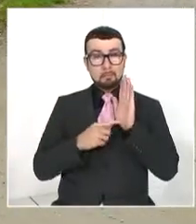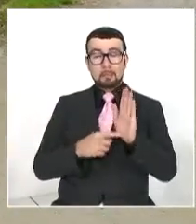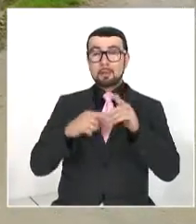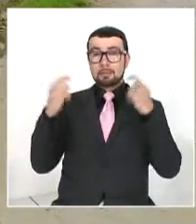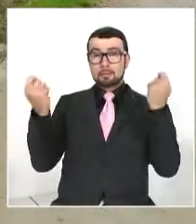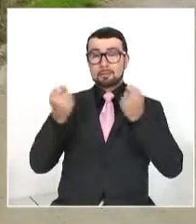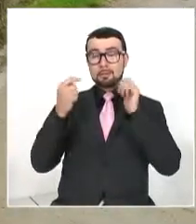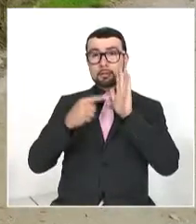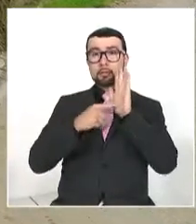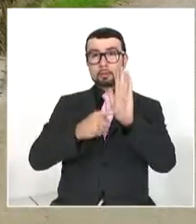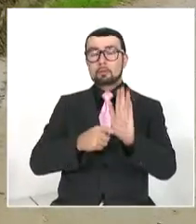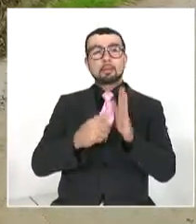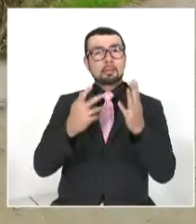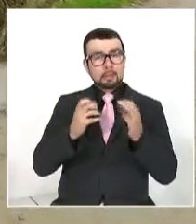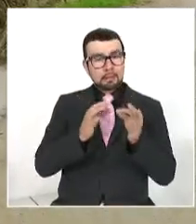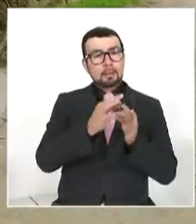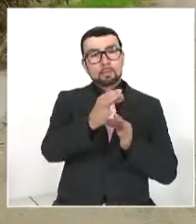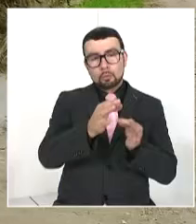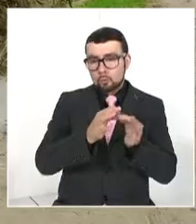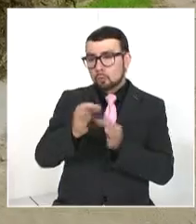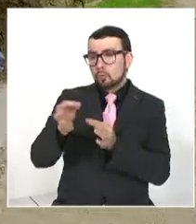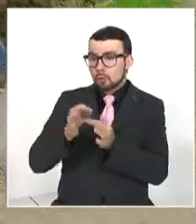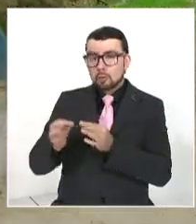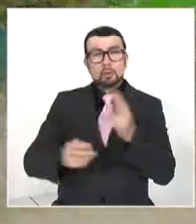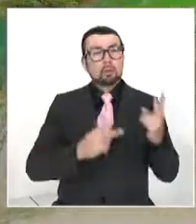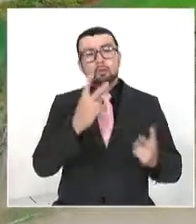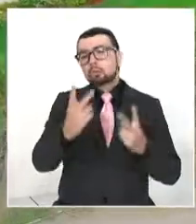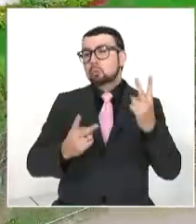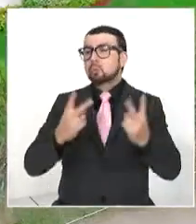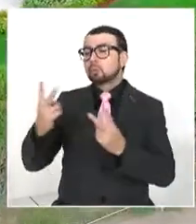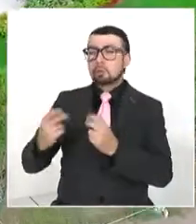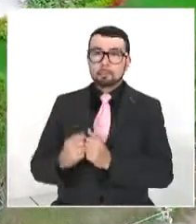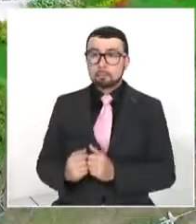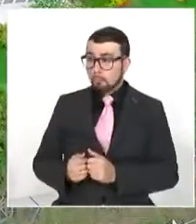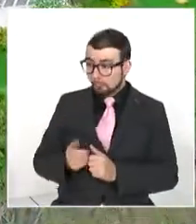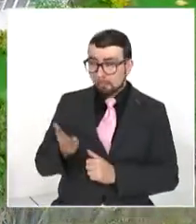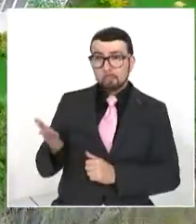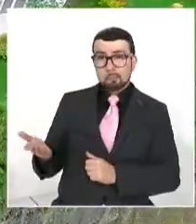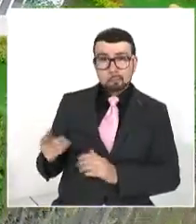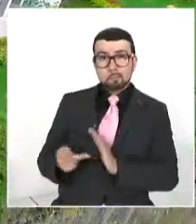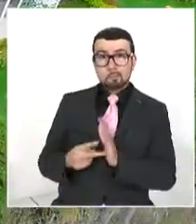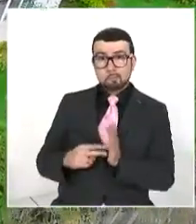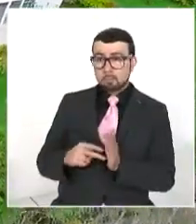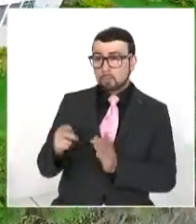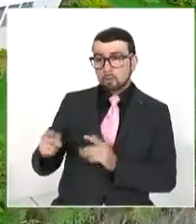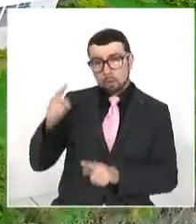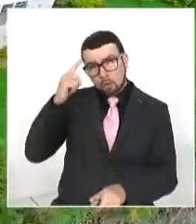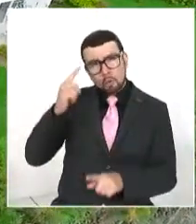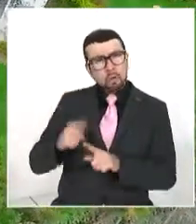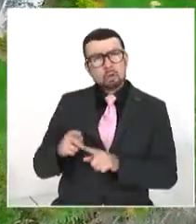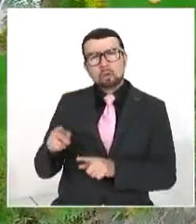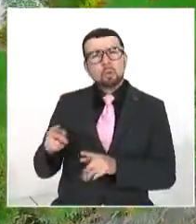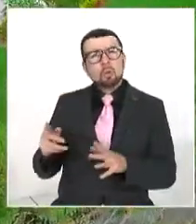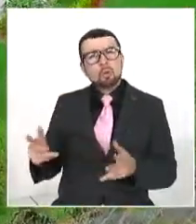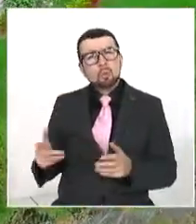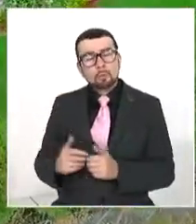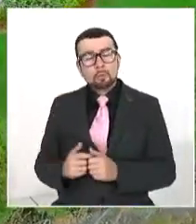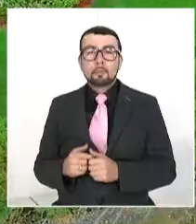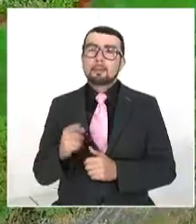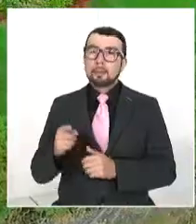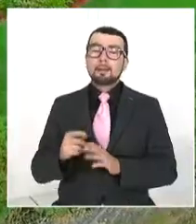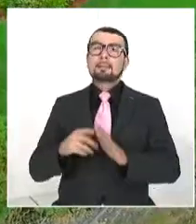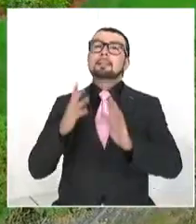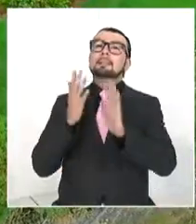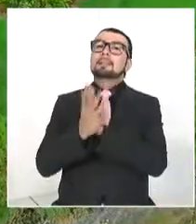llegar a hacer con ustedes este tipo de terapias. Esto, la finalidad es contarles a ustedes las